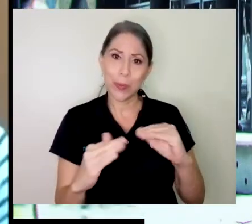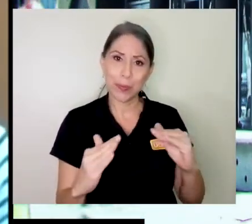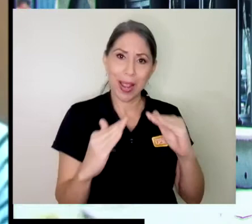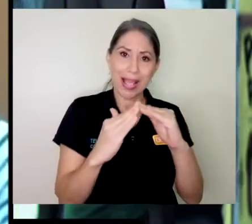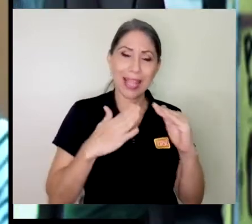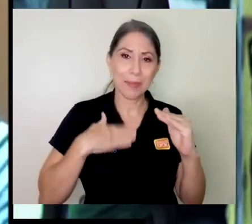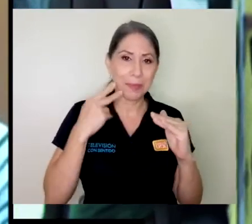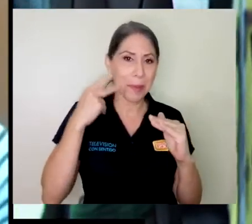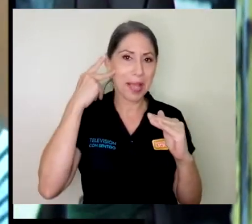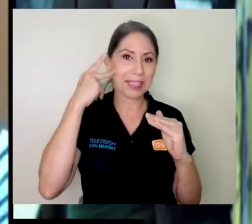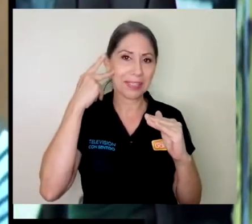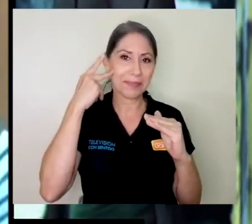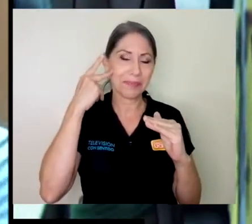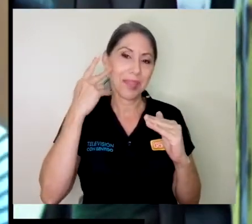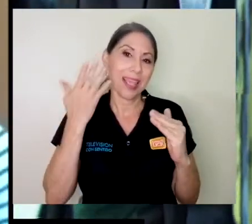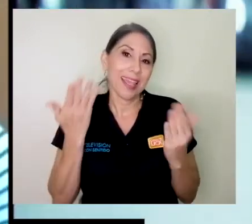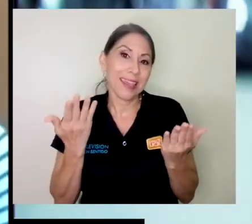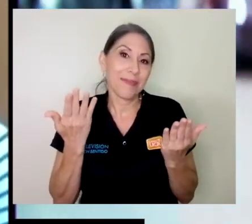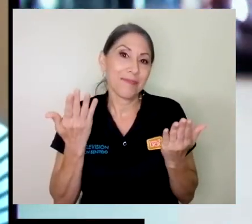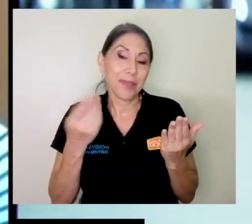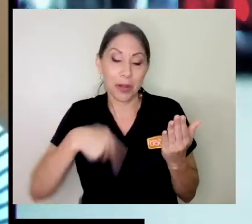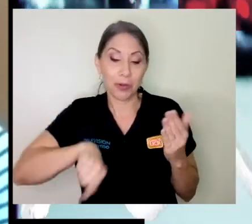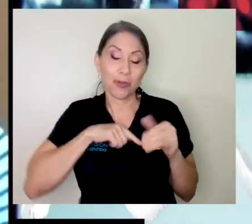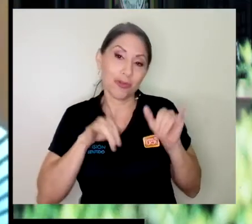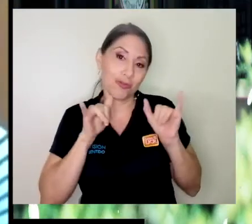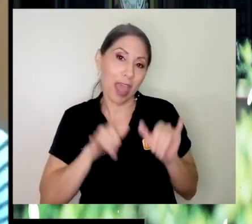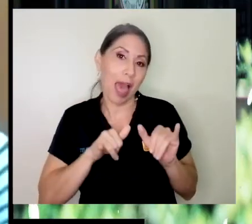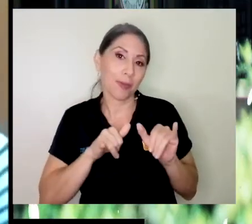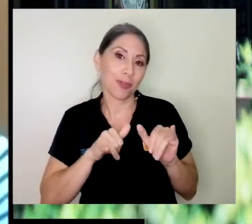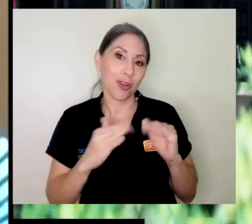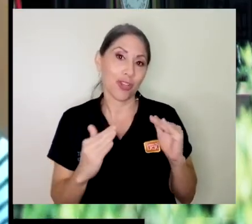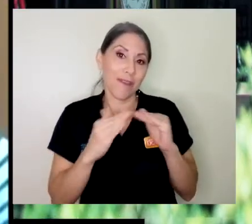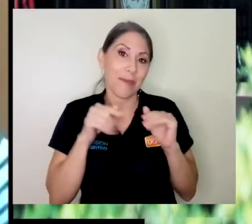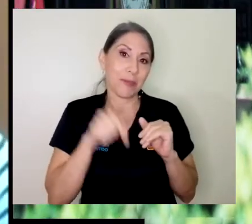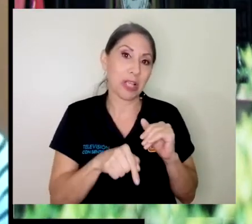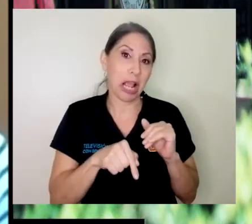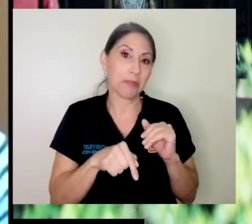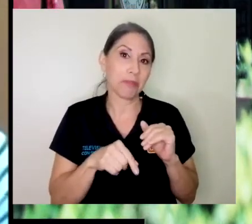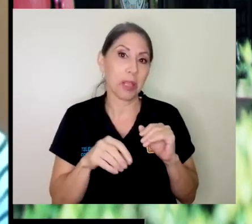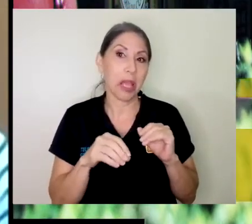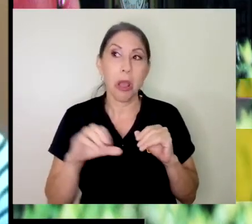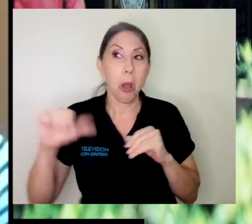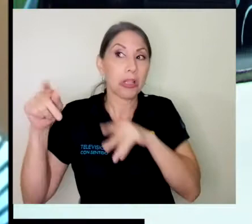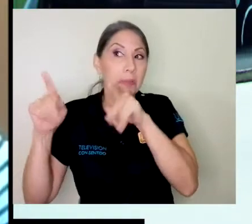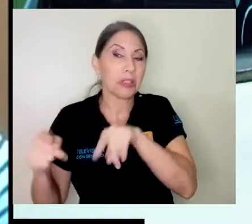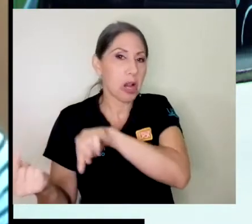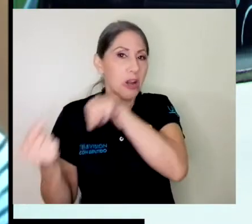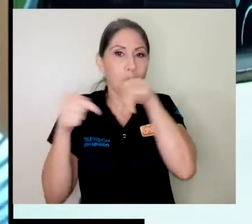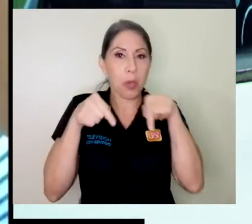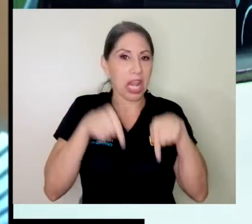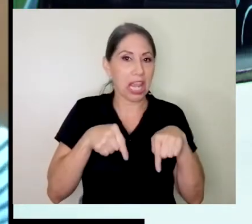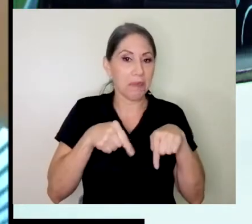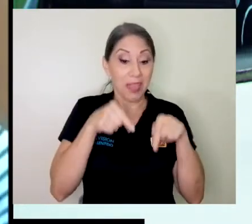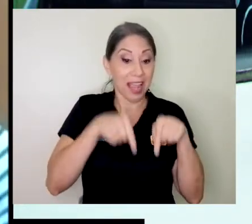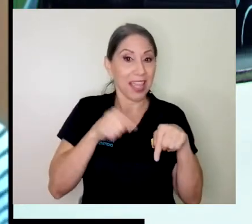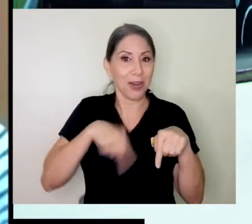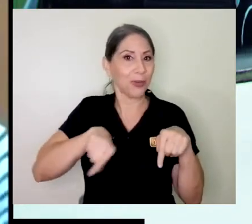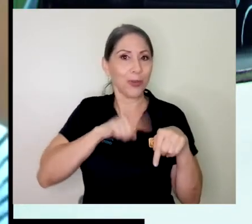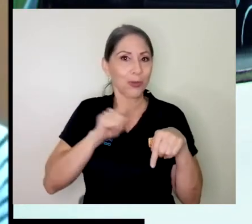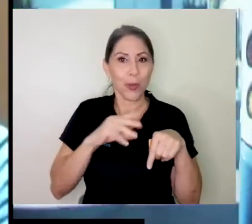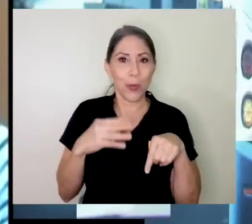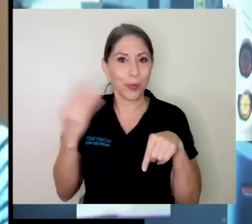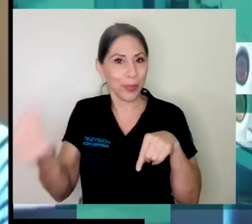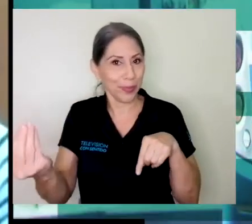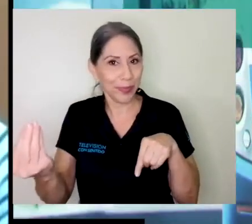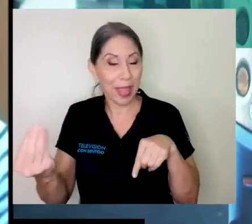papás y nos quedamos los poquitos que vivimos acá. No viene nadie ni nadie sale, pero sí para